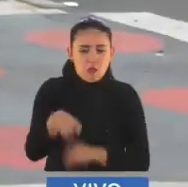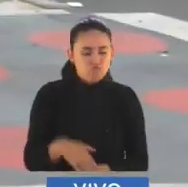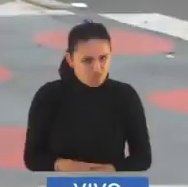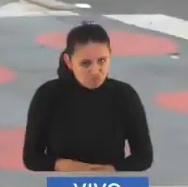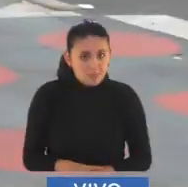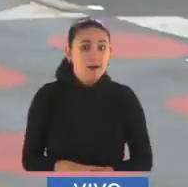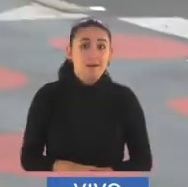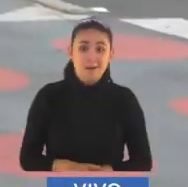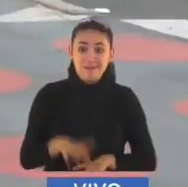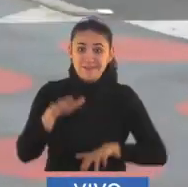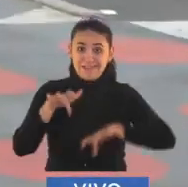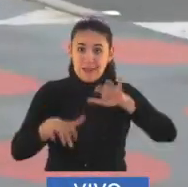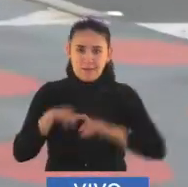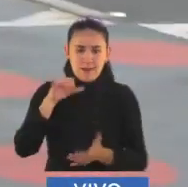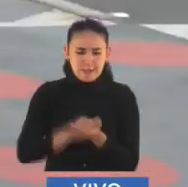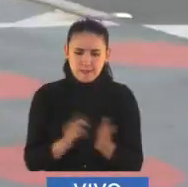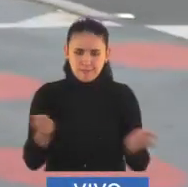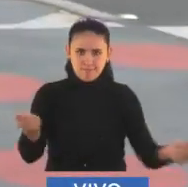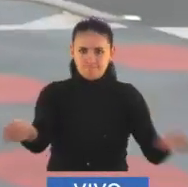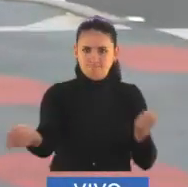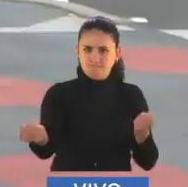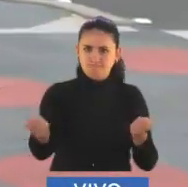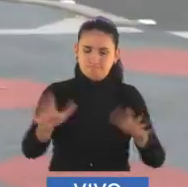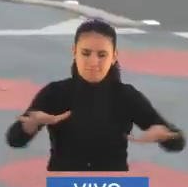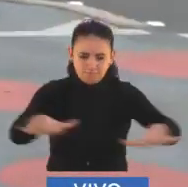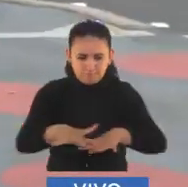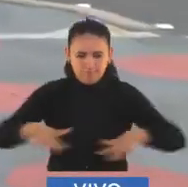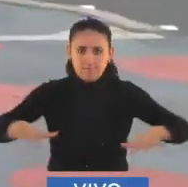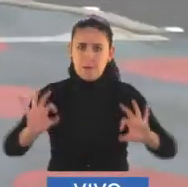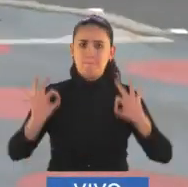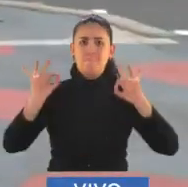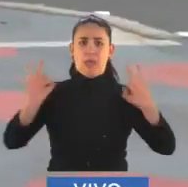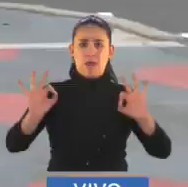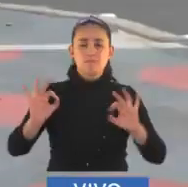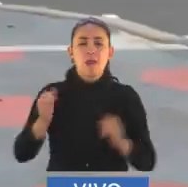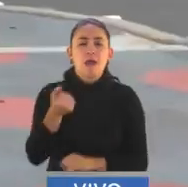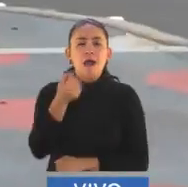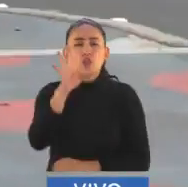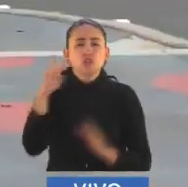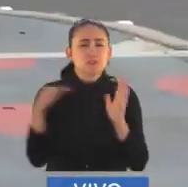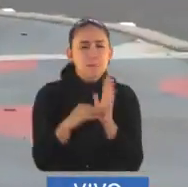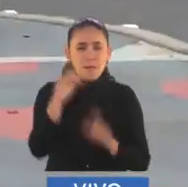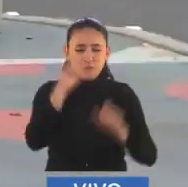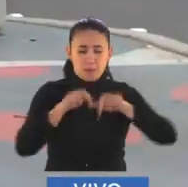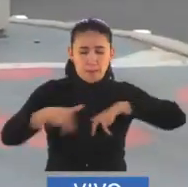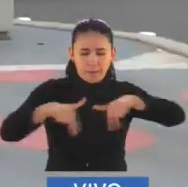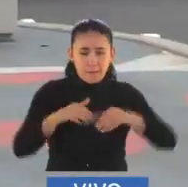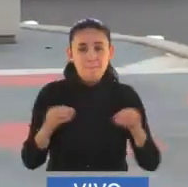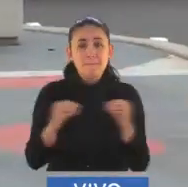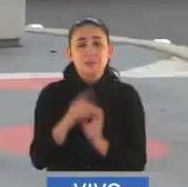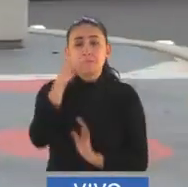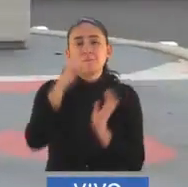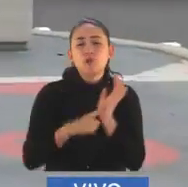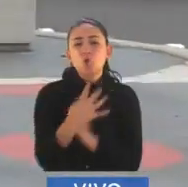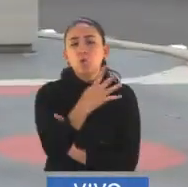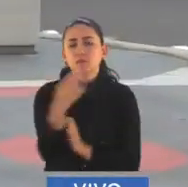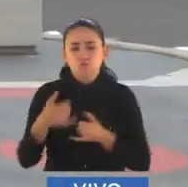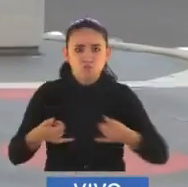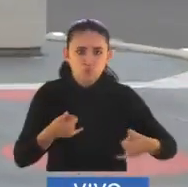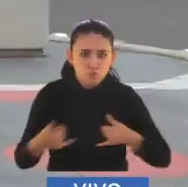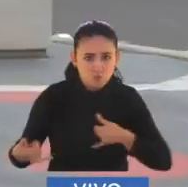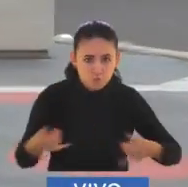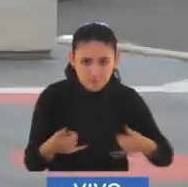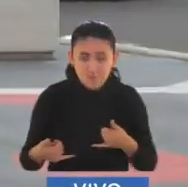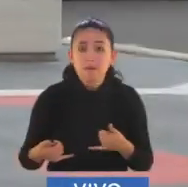la Secretaría es recuperar ese espacio para beneficio de casi 14.000 peatones y 1.400 ciclistas. Como estos,